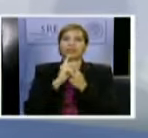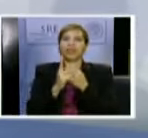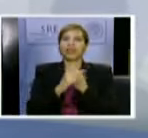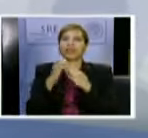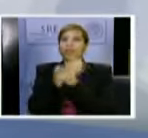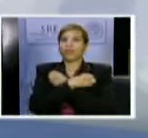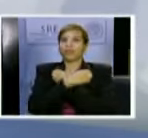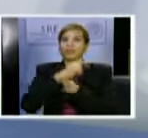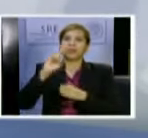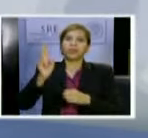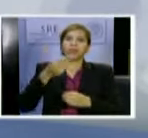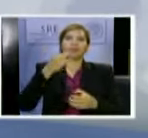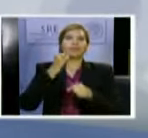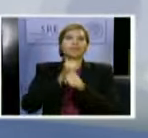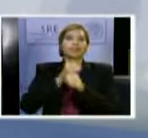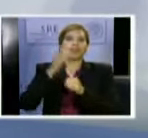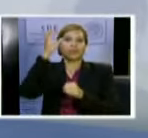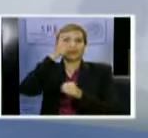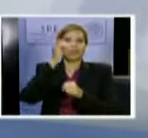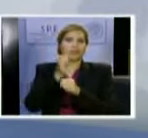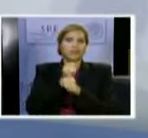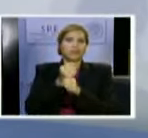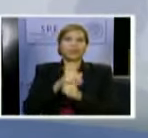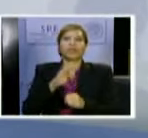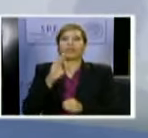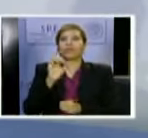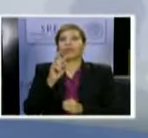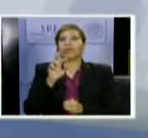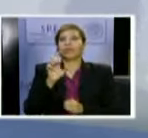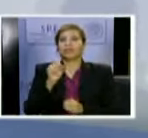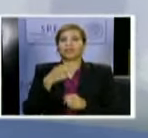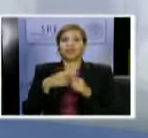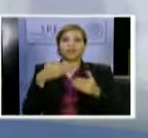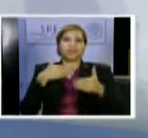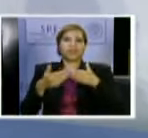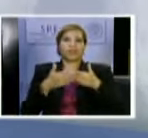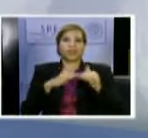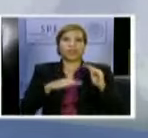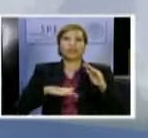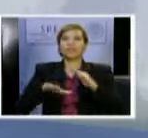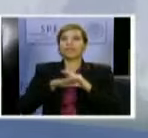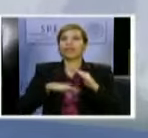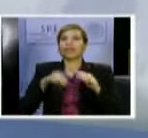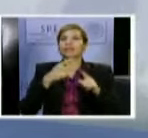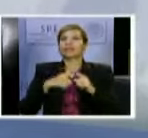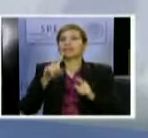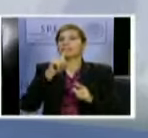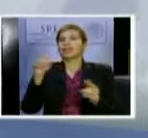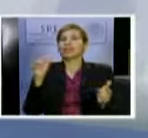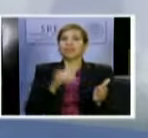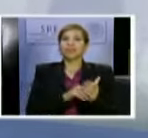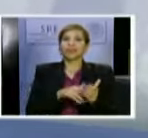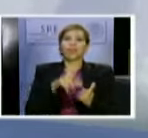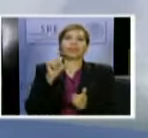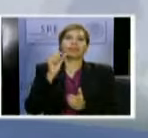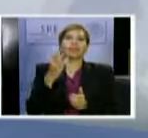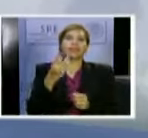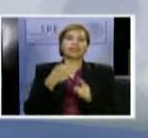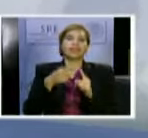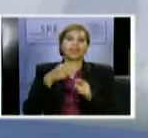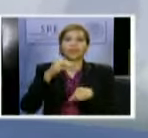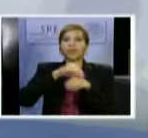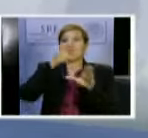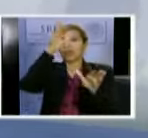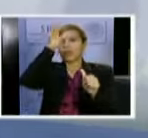Superior, Investigación e Innovación, FOBESI. Este foro ha promovido plataformas como Proyecta 100,000 o los 23 acuerdos